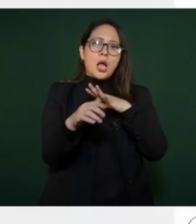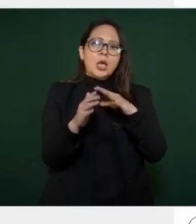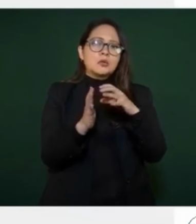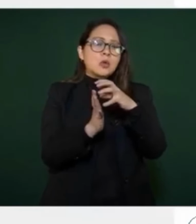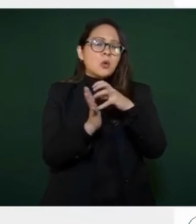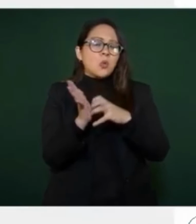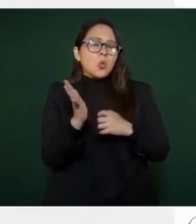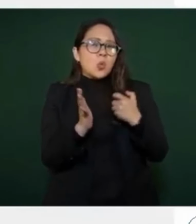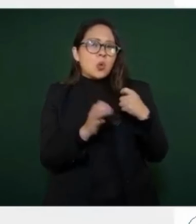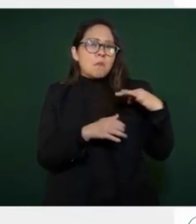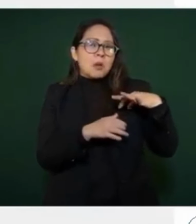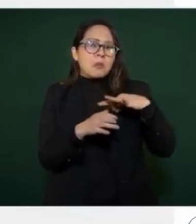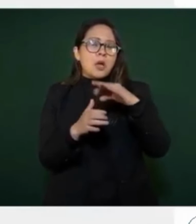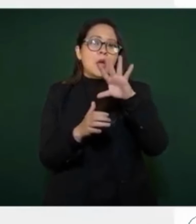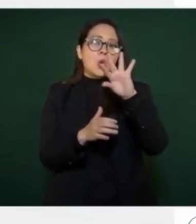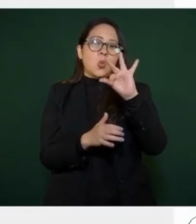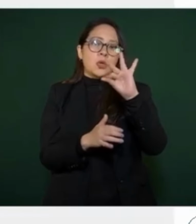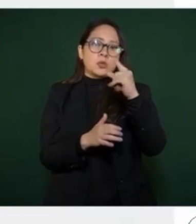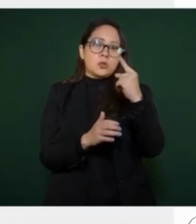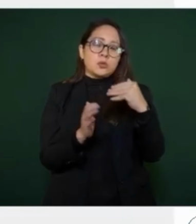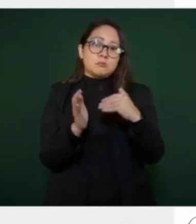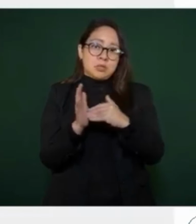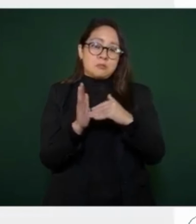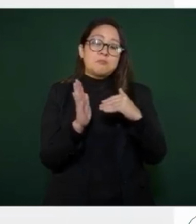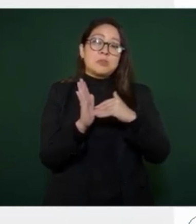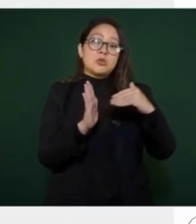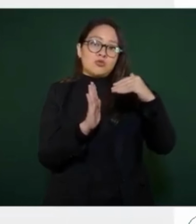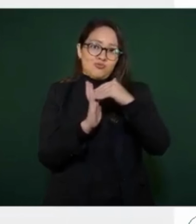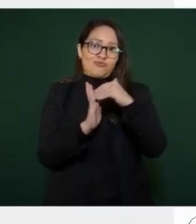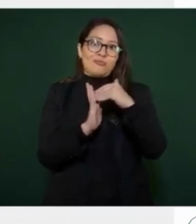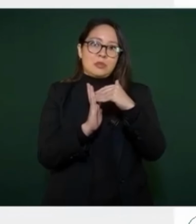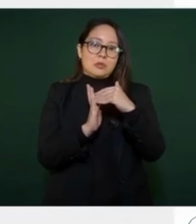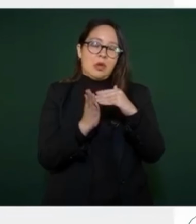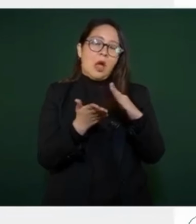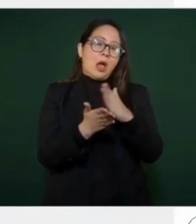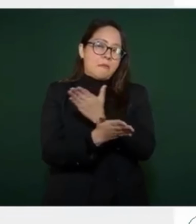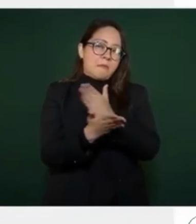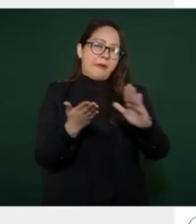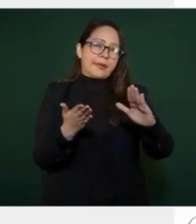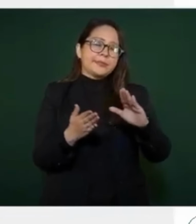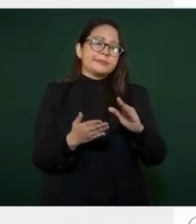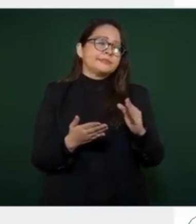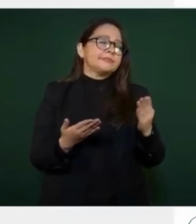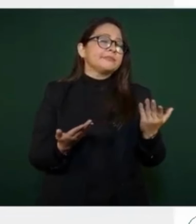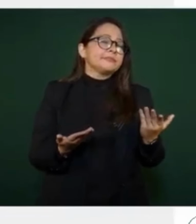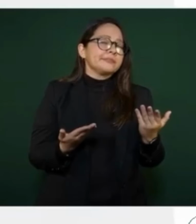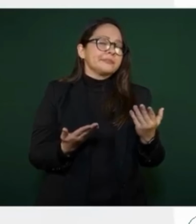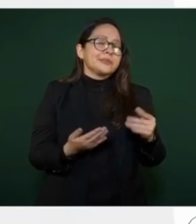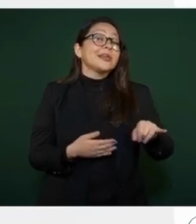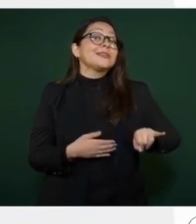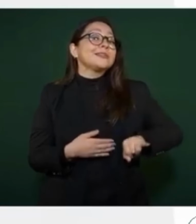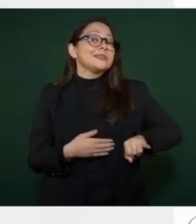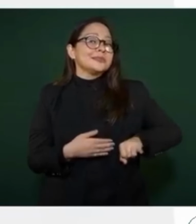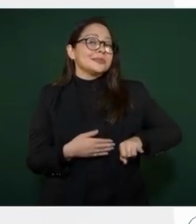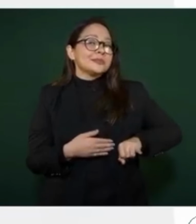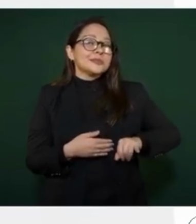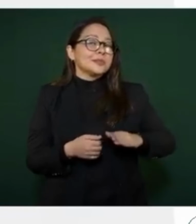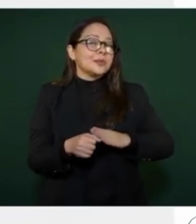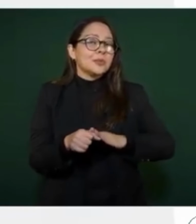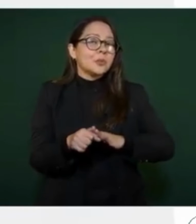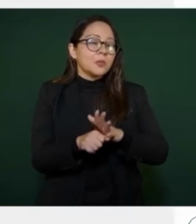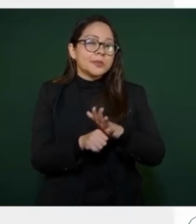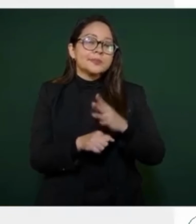mil millones. Aparte de todo, lo más interesante es que